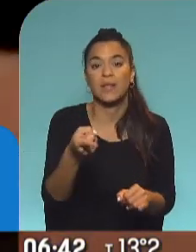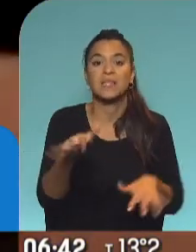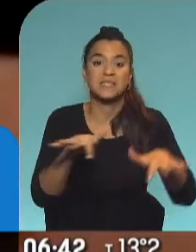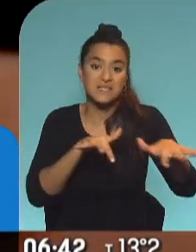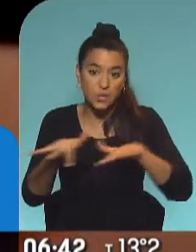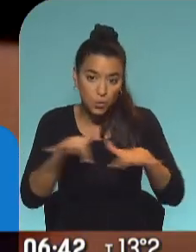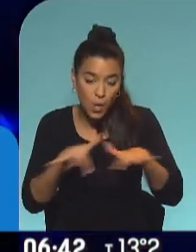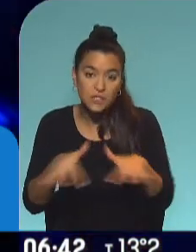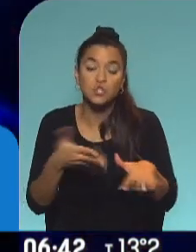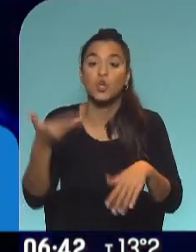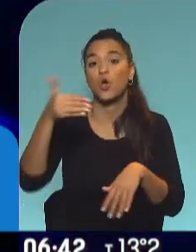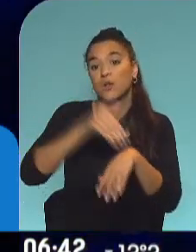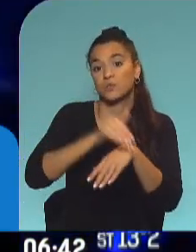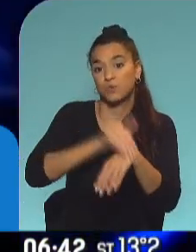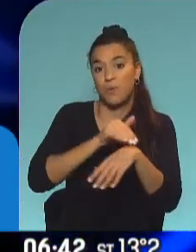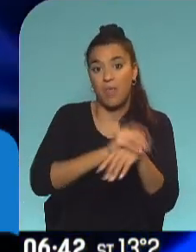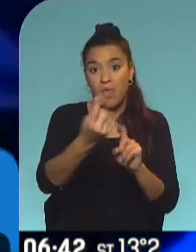situación en relación a la responsabilidad individual